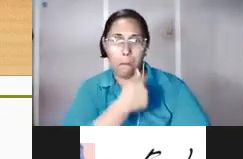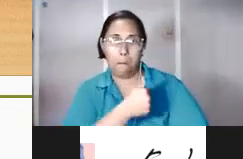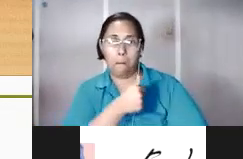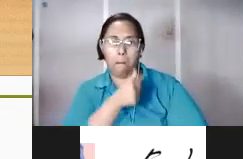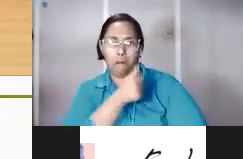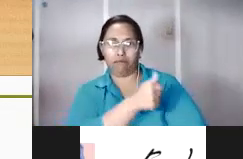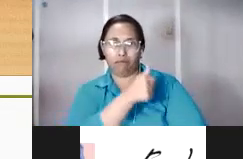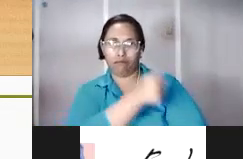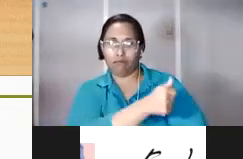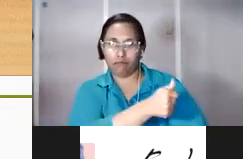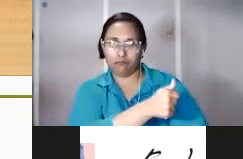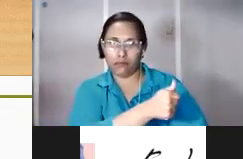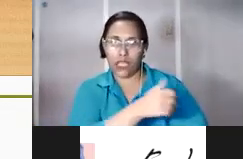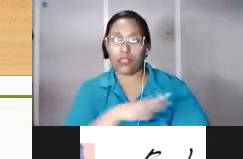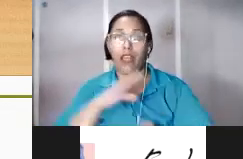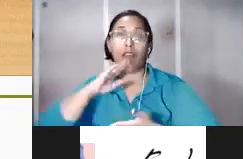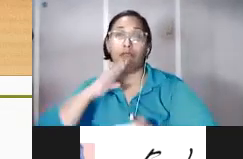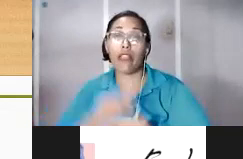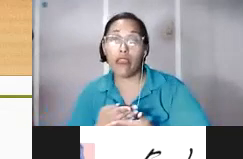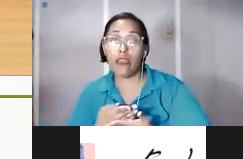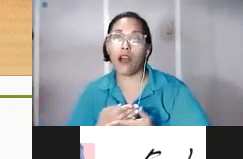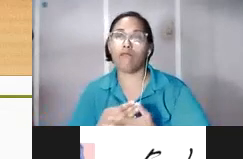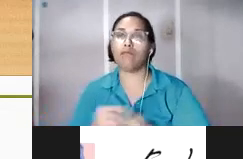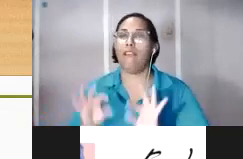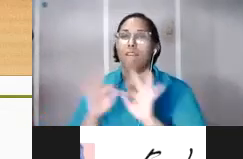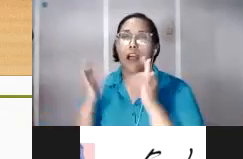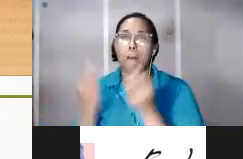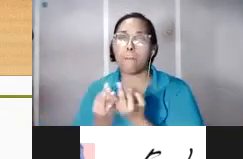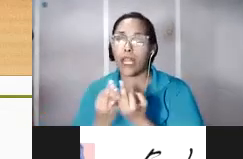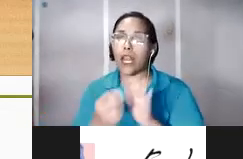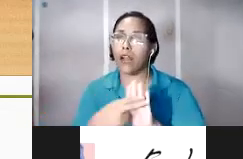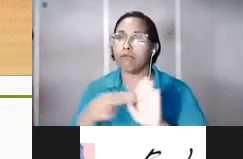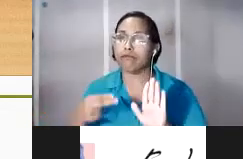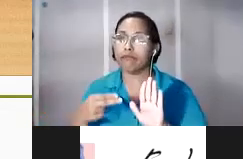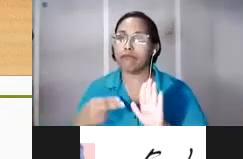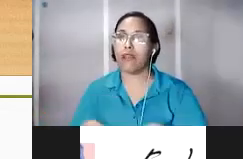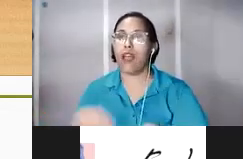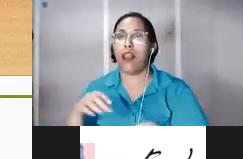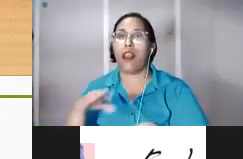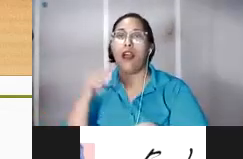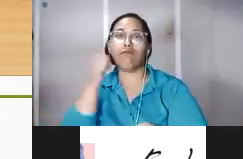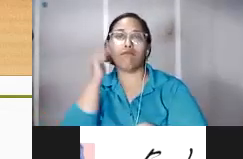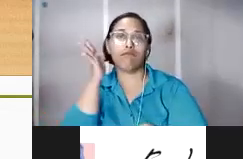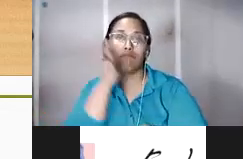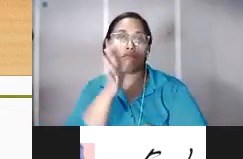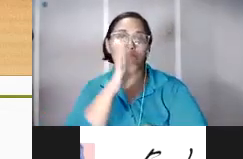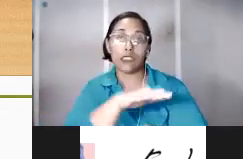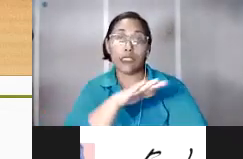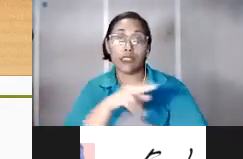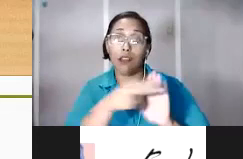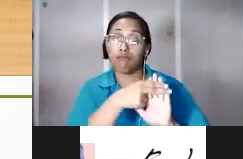era la hija de, la nieta de, ¿no?